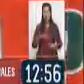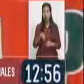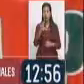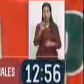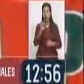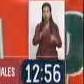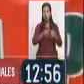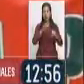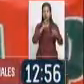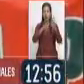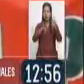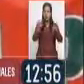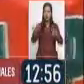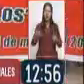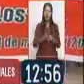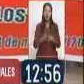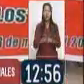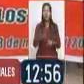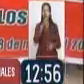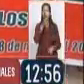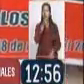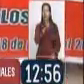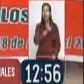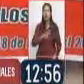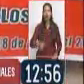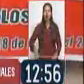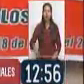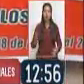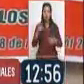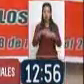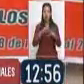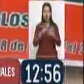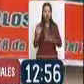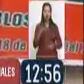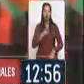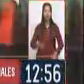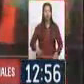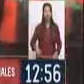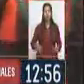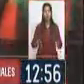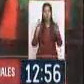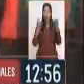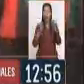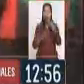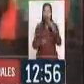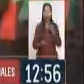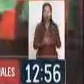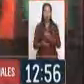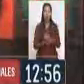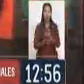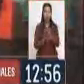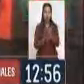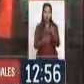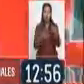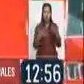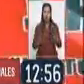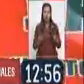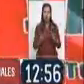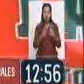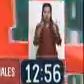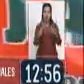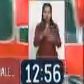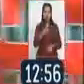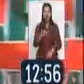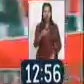20 provincias los alcaldes que van a participar en los municipios. La propuesta de esta agrupación denominada como Jayaira La Paz